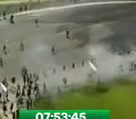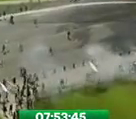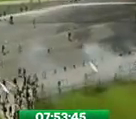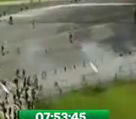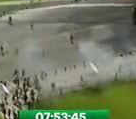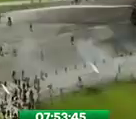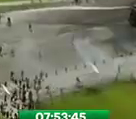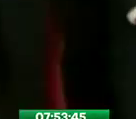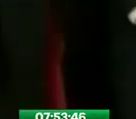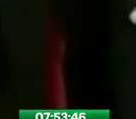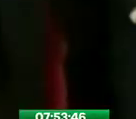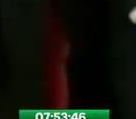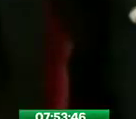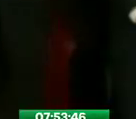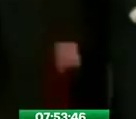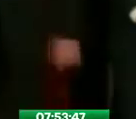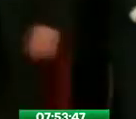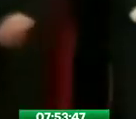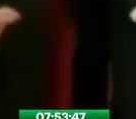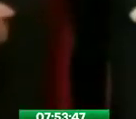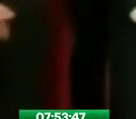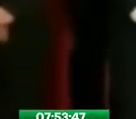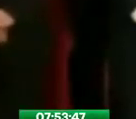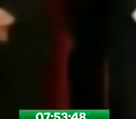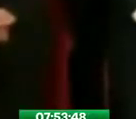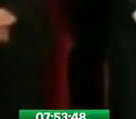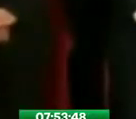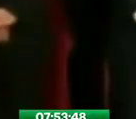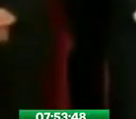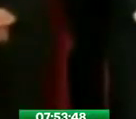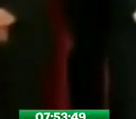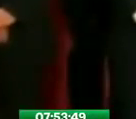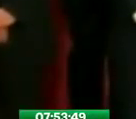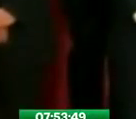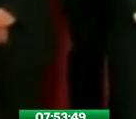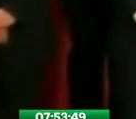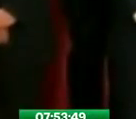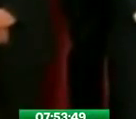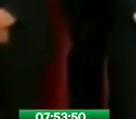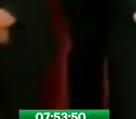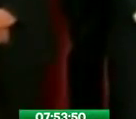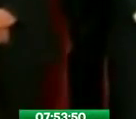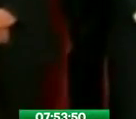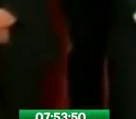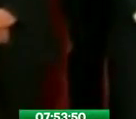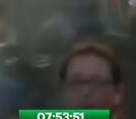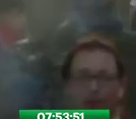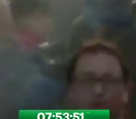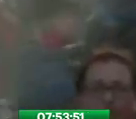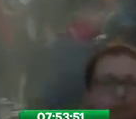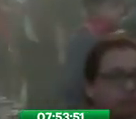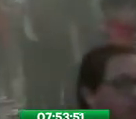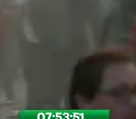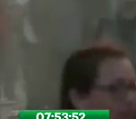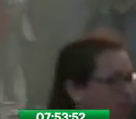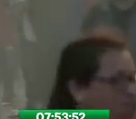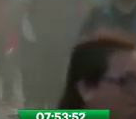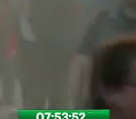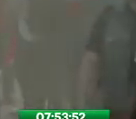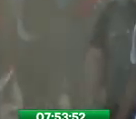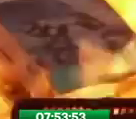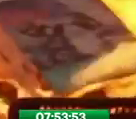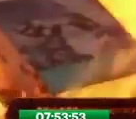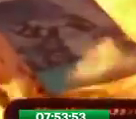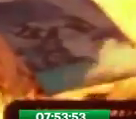de la capital. El presidente Sebastián Piñera reemplazó a 8 ministros de su gabinete. Un grupo incendió un